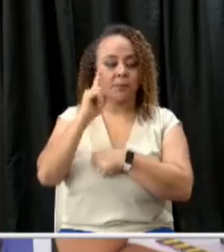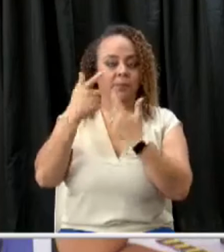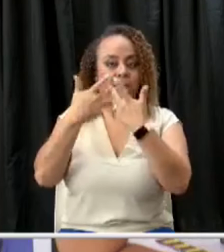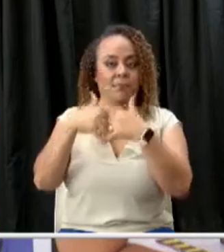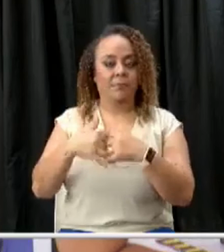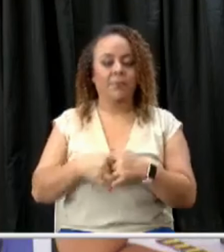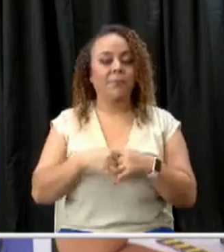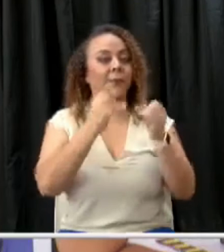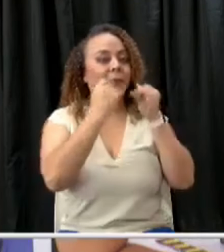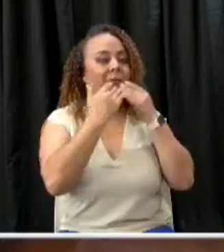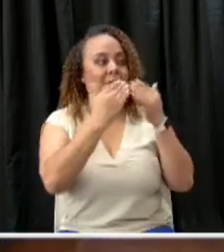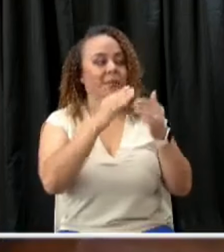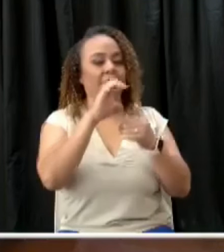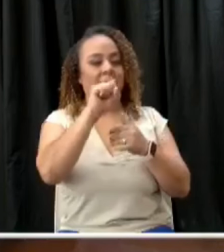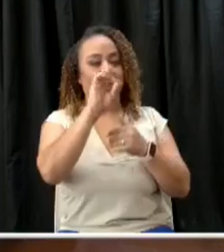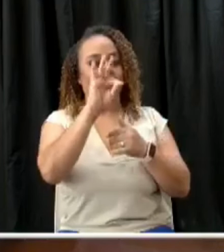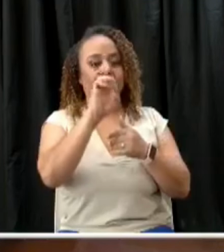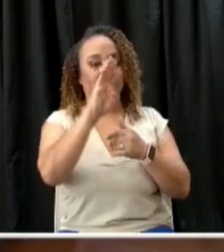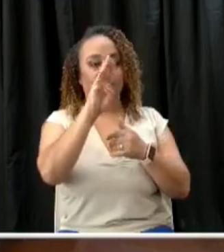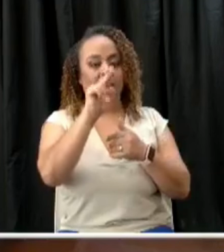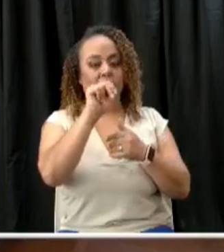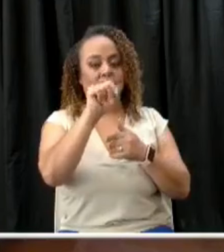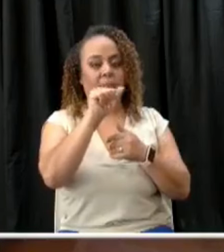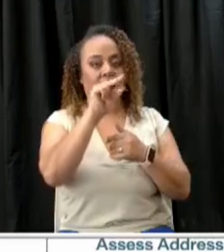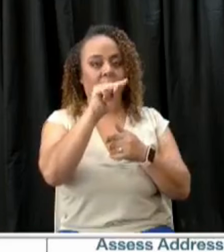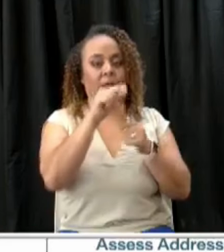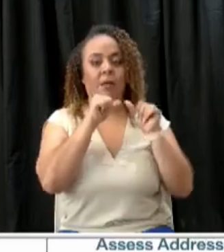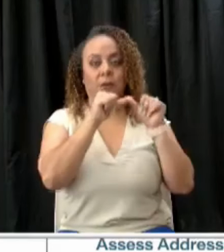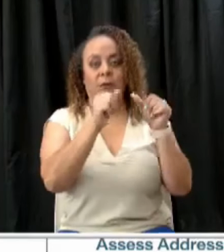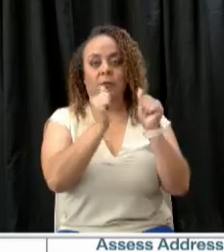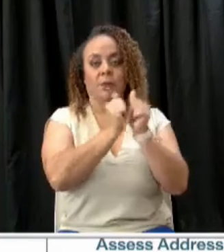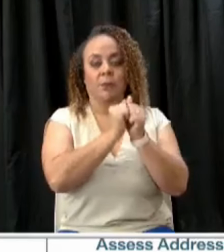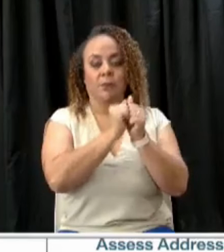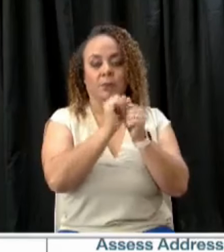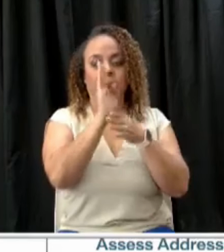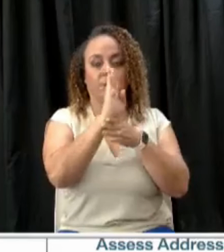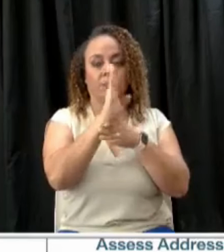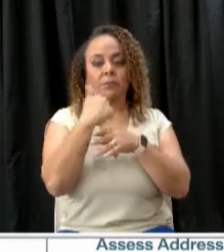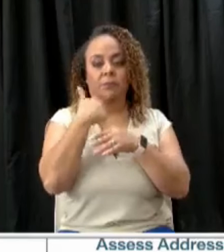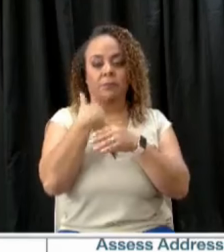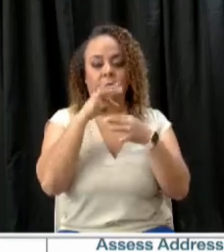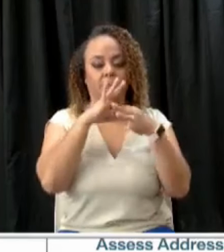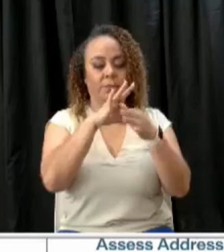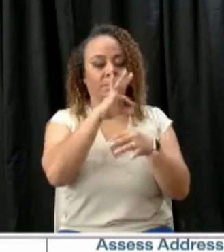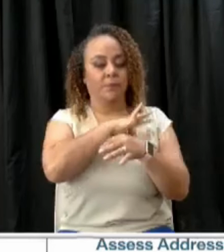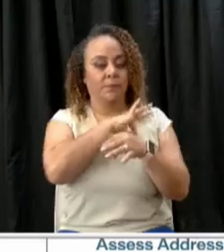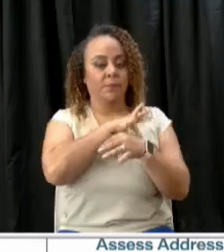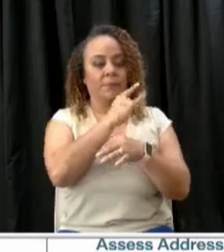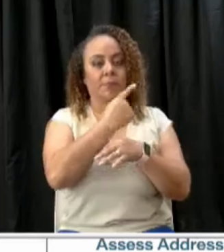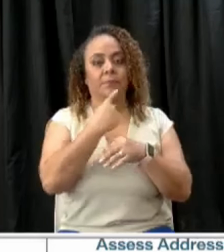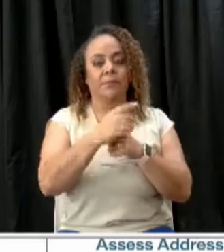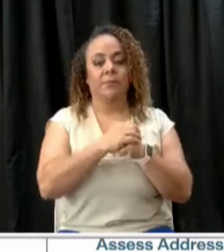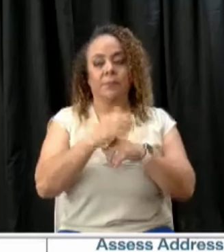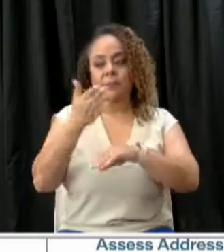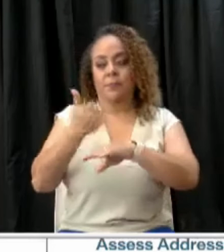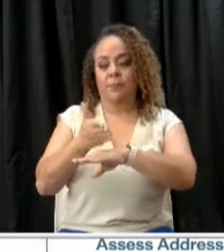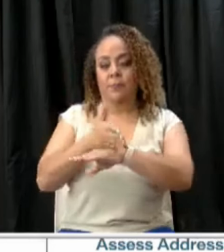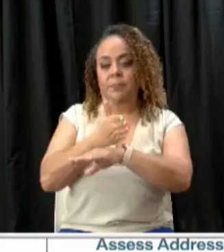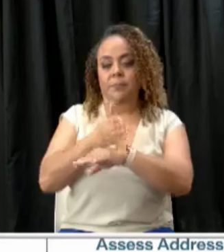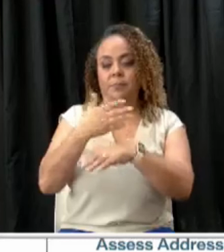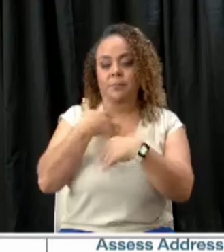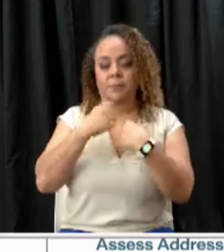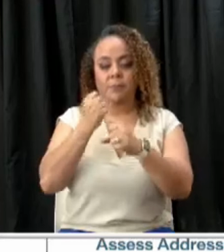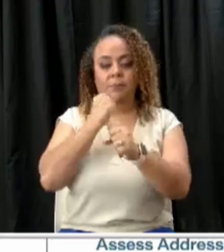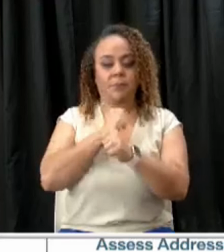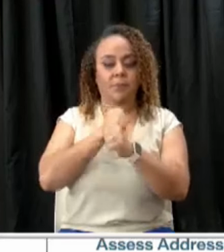empresas. Muchísimas gracias, Esteban. Continuamos con la diapositiva que teníamos sobre los beneficios para las empresas y nos dice: mejorar la salud de los